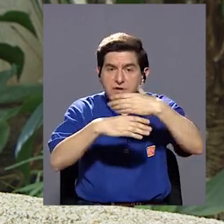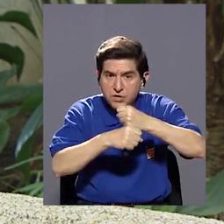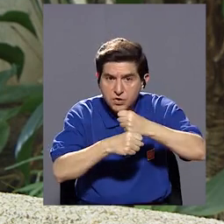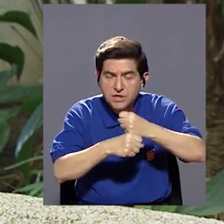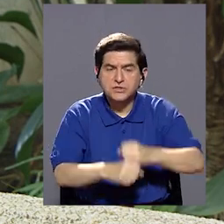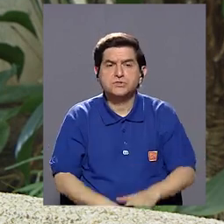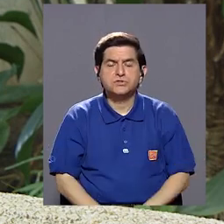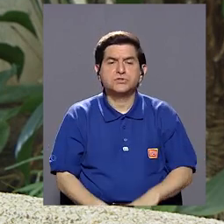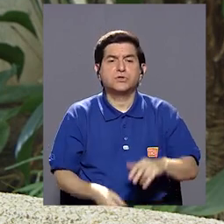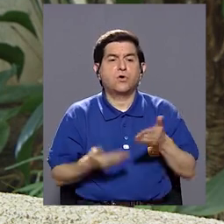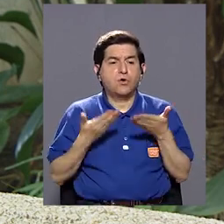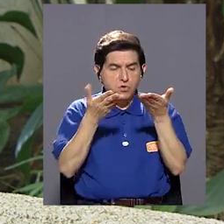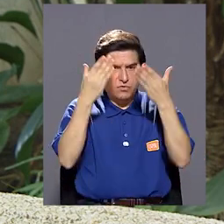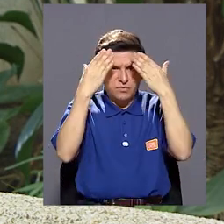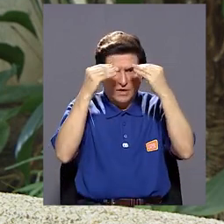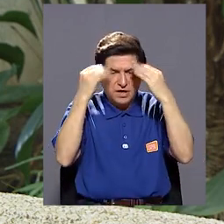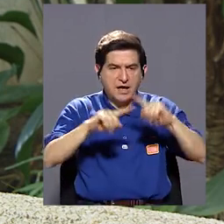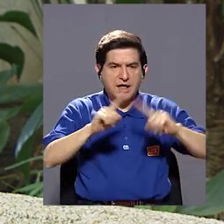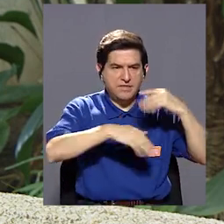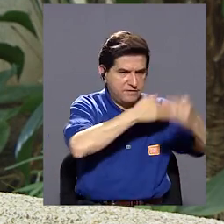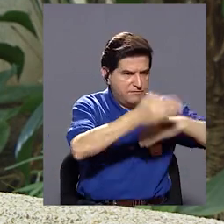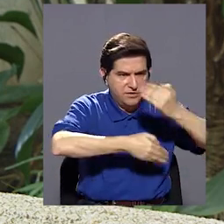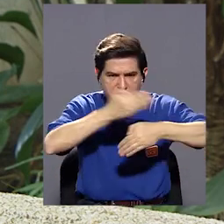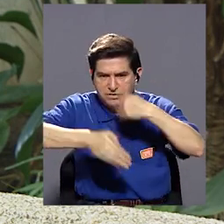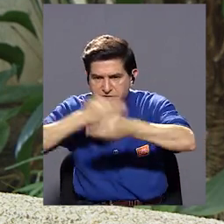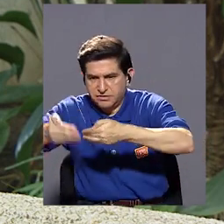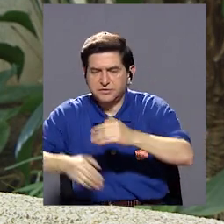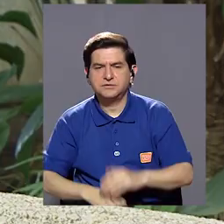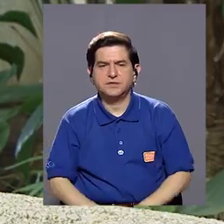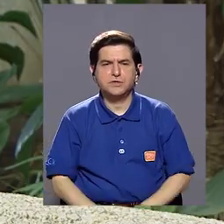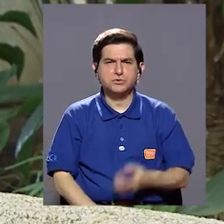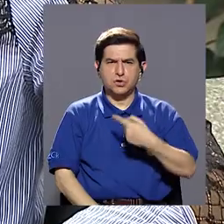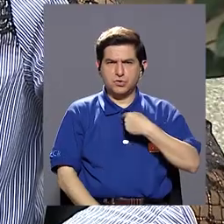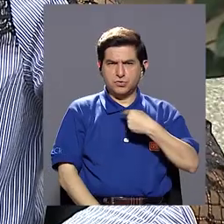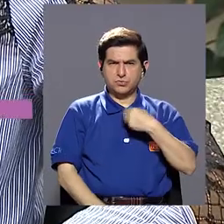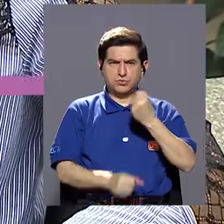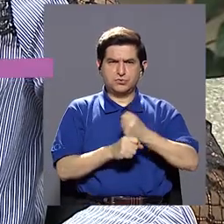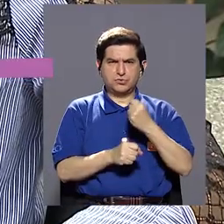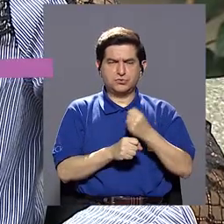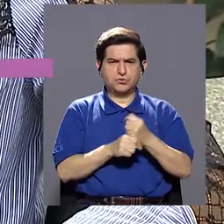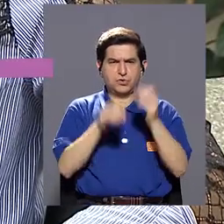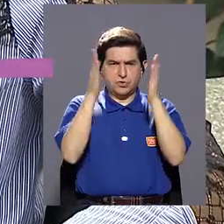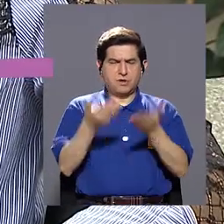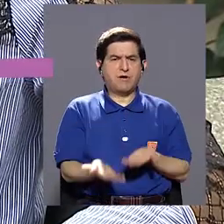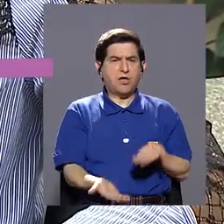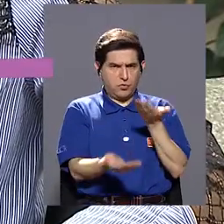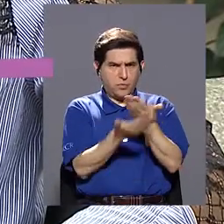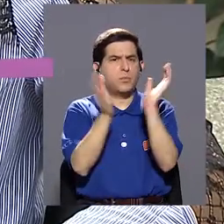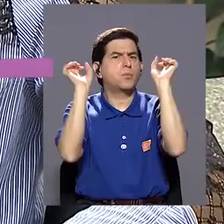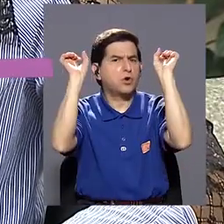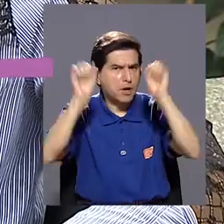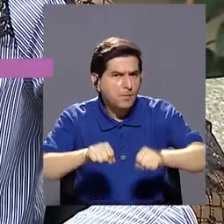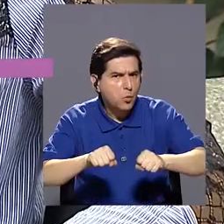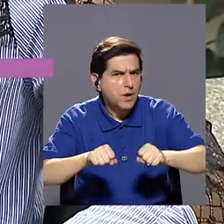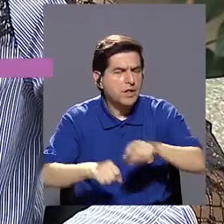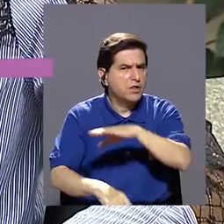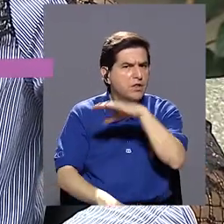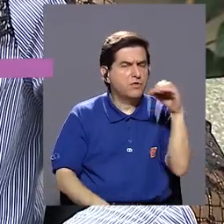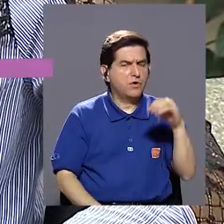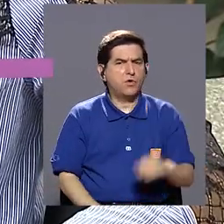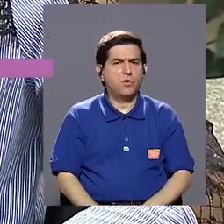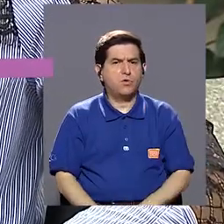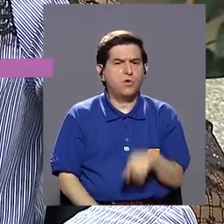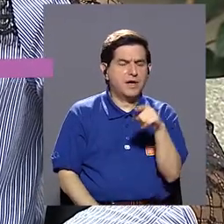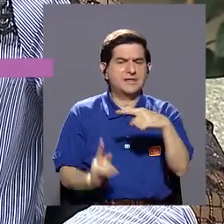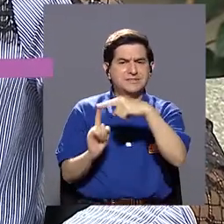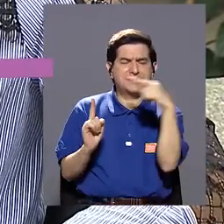trabajo que se realiza realmente suministra información a otros procesos. Esteban, ¿es algo que yo como empleado lo puedo proponer o es